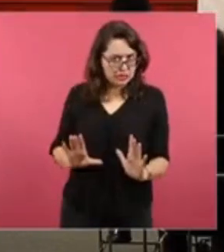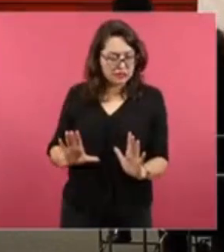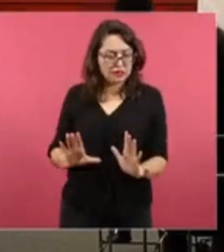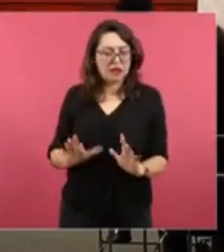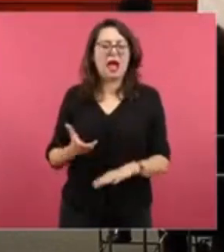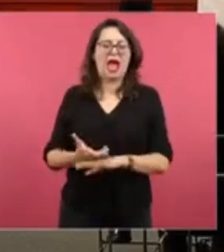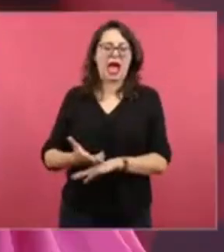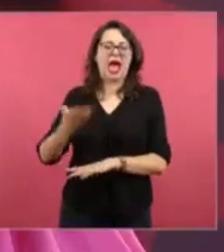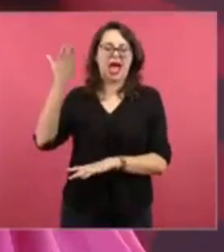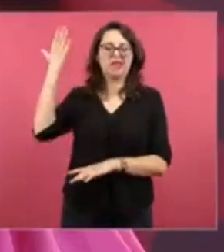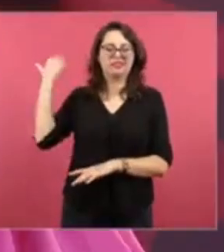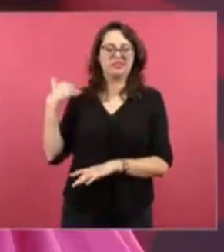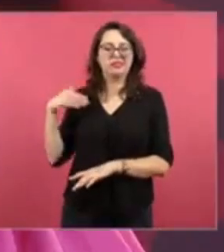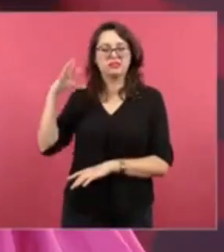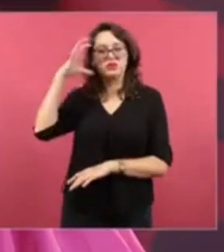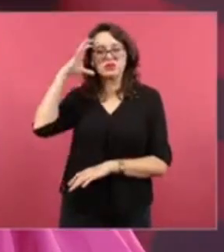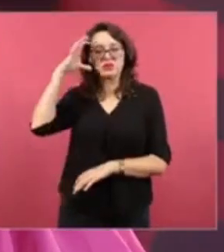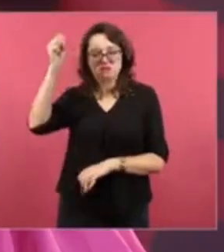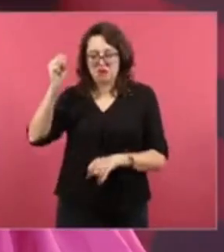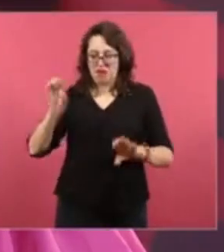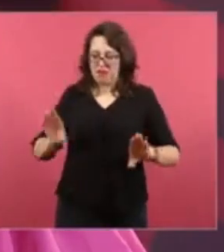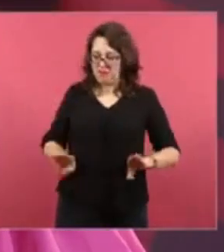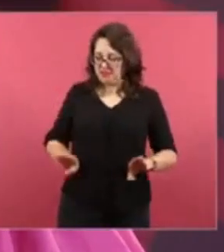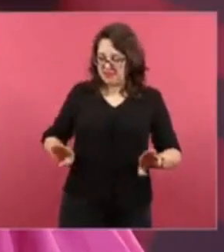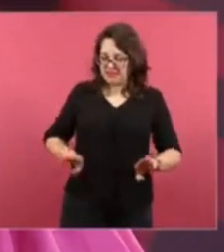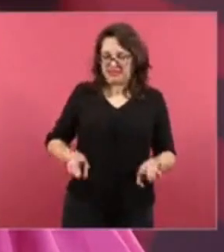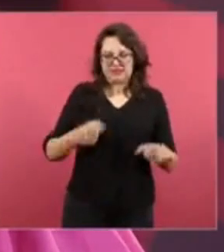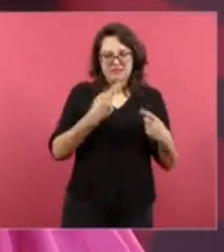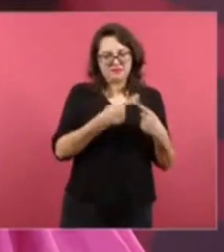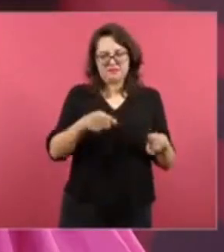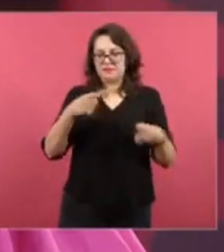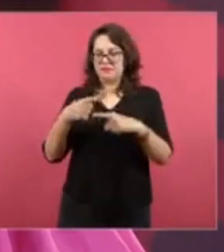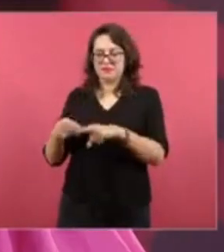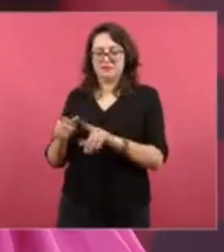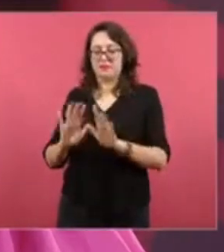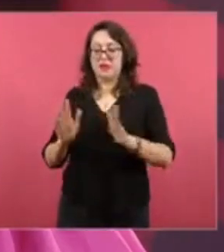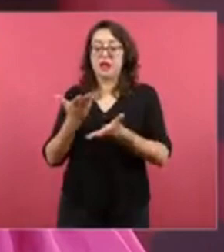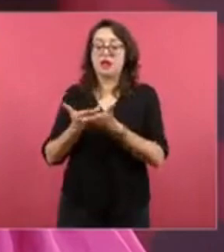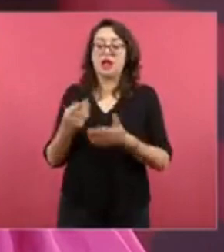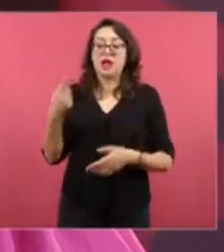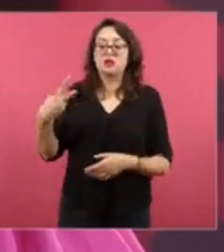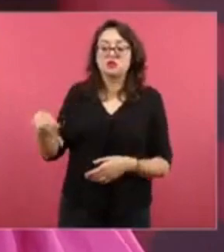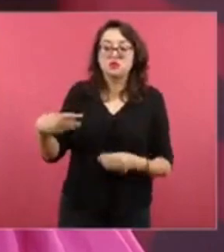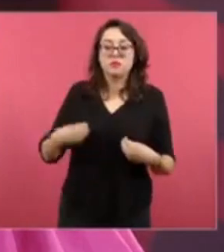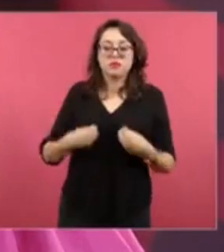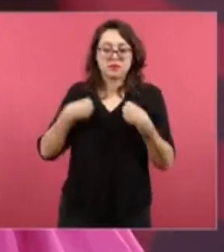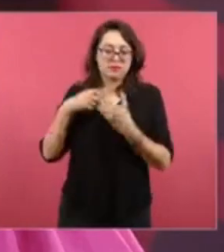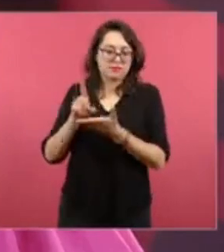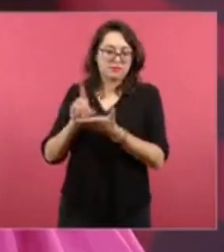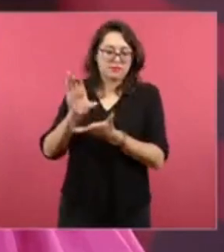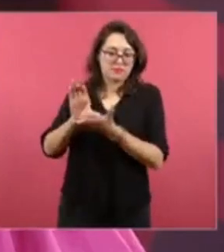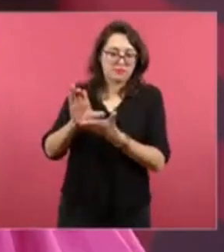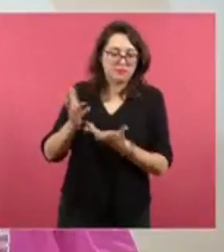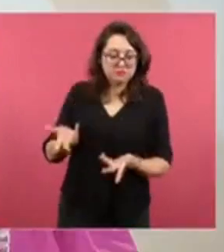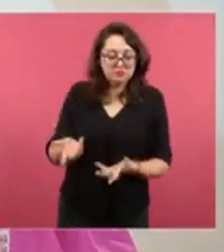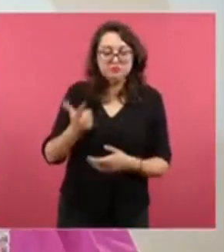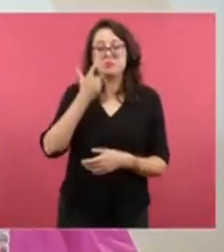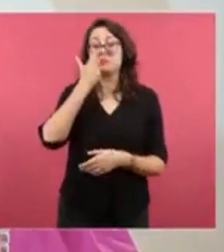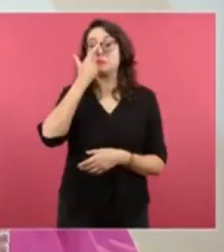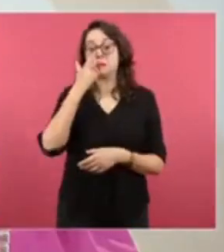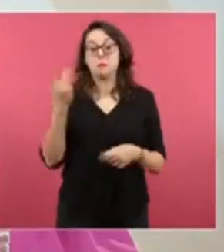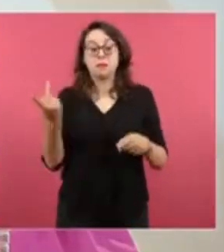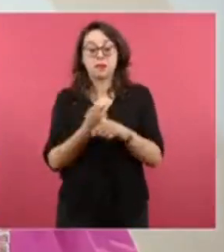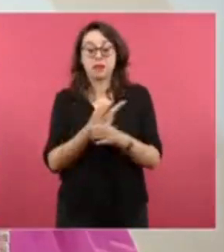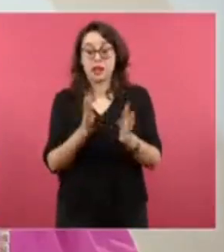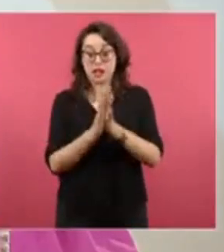Algún tiempo se tomó ese término, pero bueno, estos libros no se han aplicado porque, como ustedes lo saben, pues